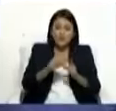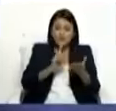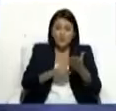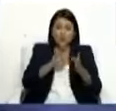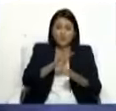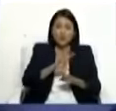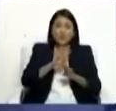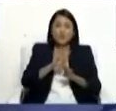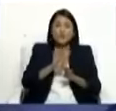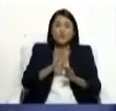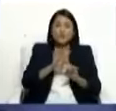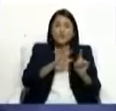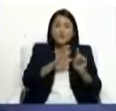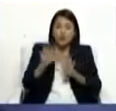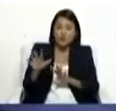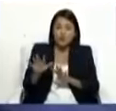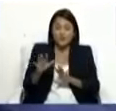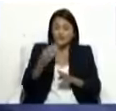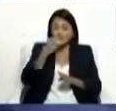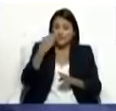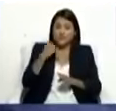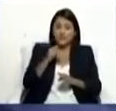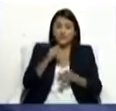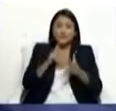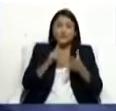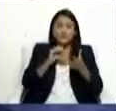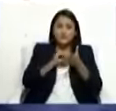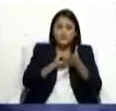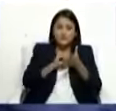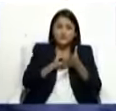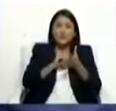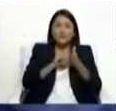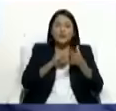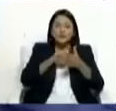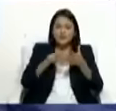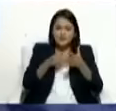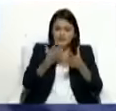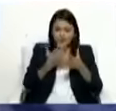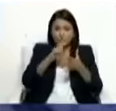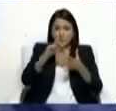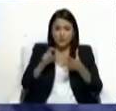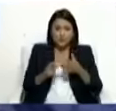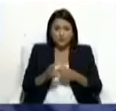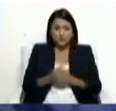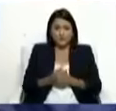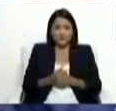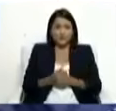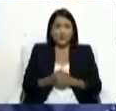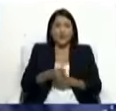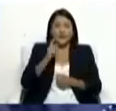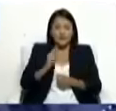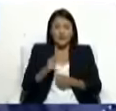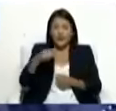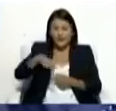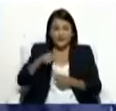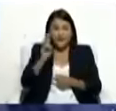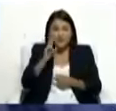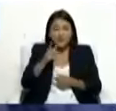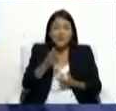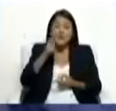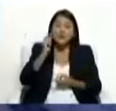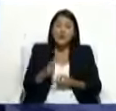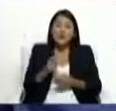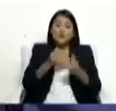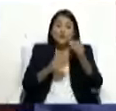31 de octubre daba constitucionalidad a las 5 preguntas. Seguimos escuchando. ¿Y cuál es nuestro tribunal natural? El Tribunal Supremo de Justicia de la